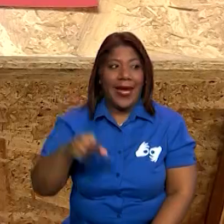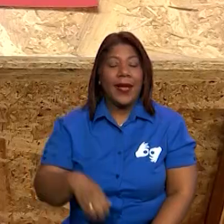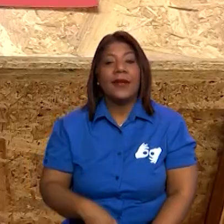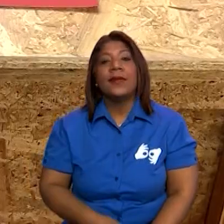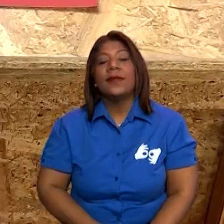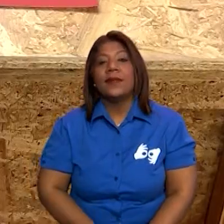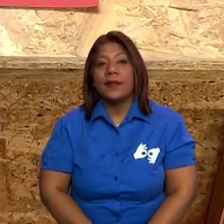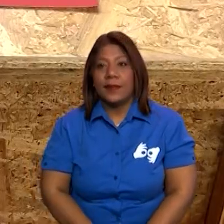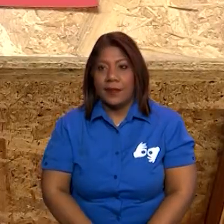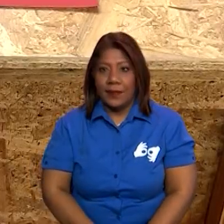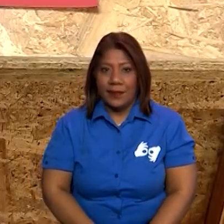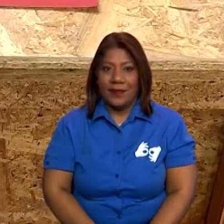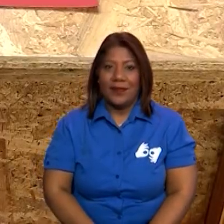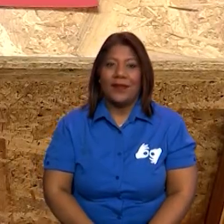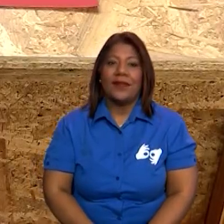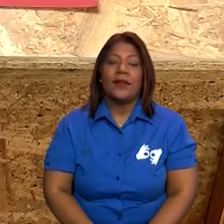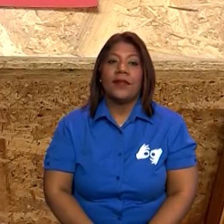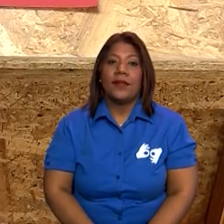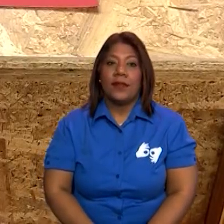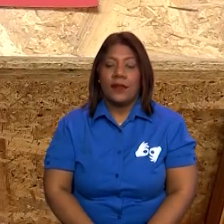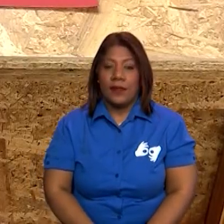nombre.